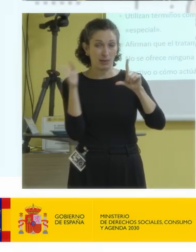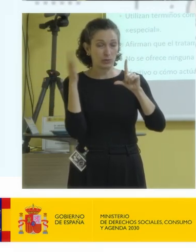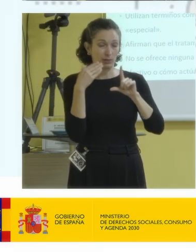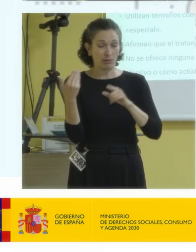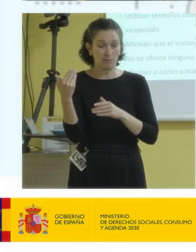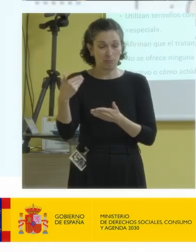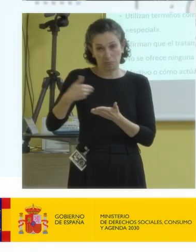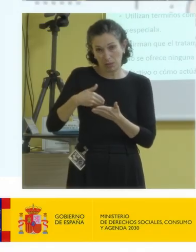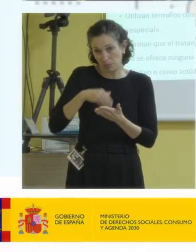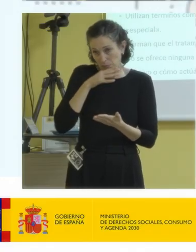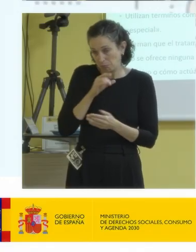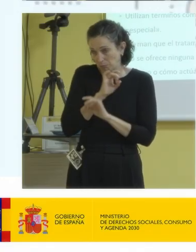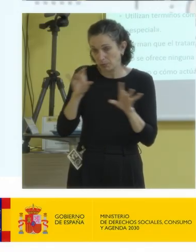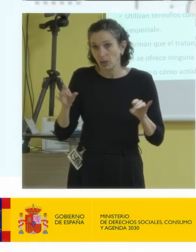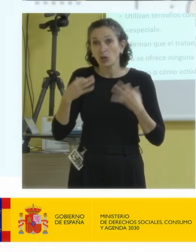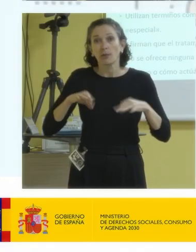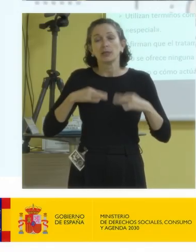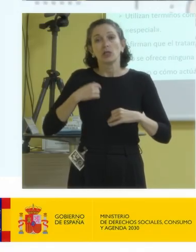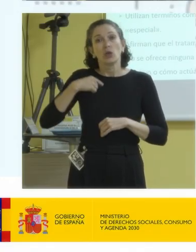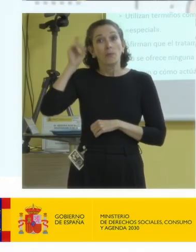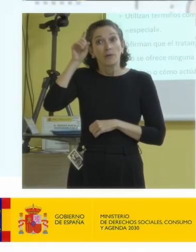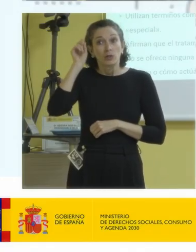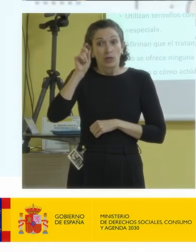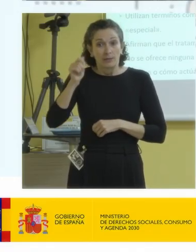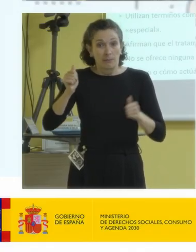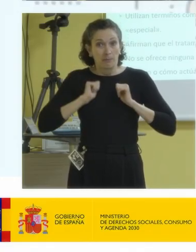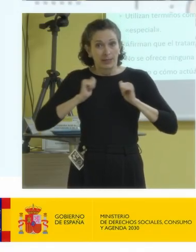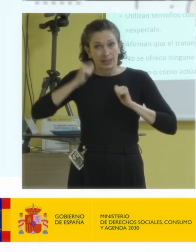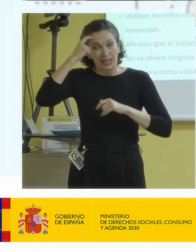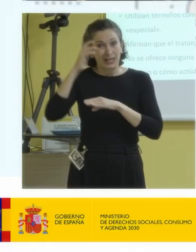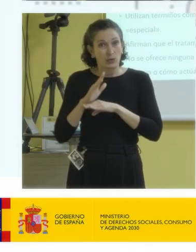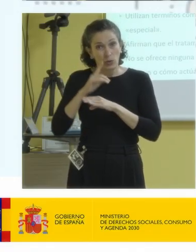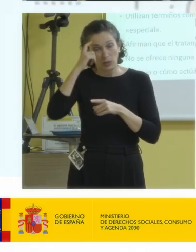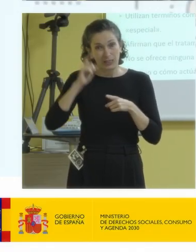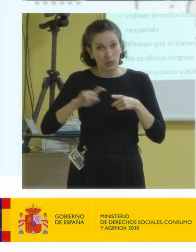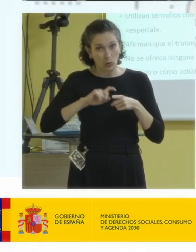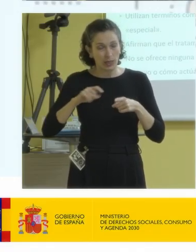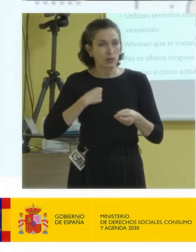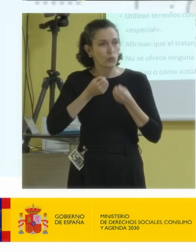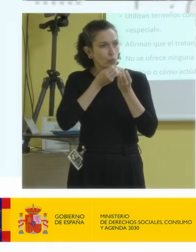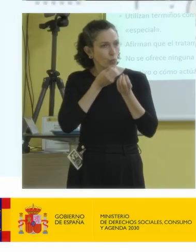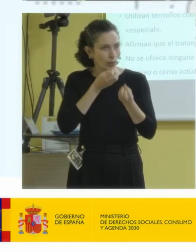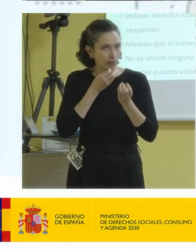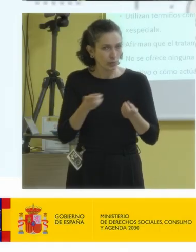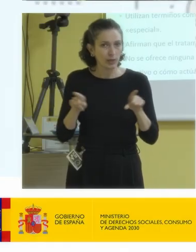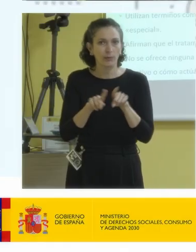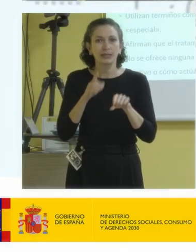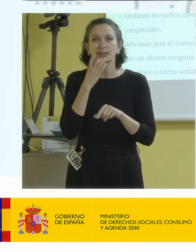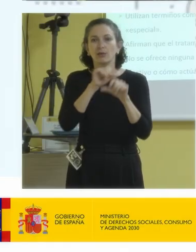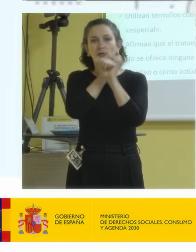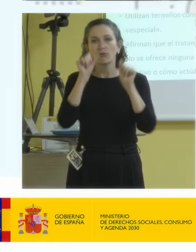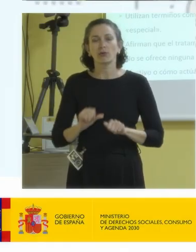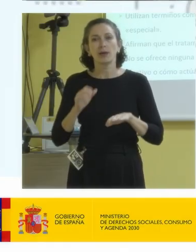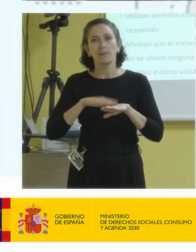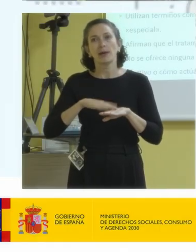contar a los profesores a los que doy clase, normalmente en un máster de neuropsicología, que es como una forma de identificar